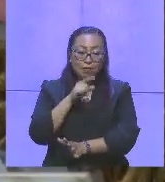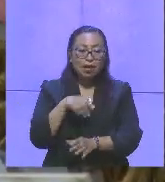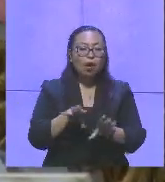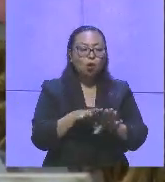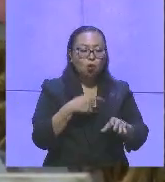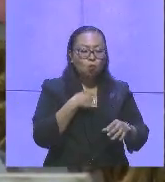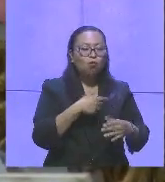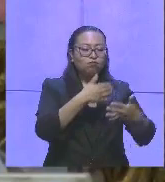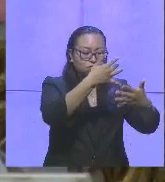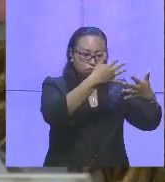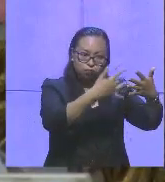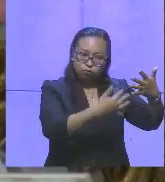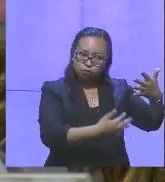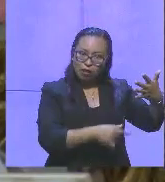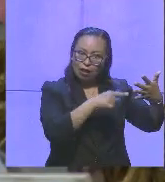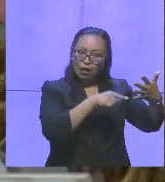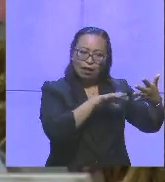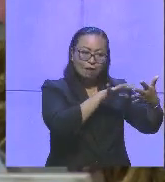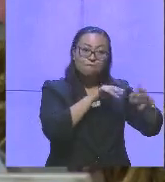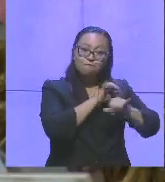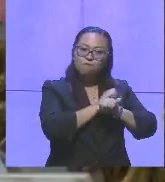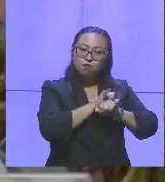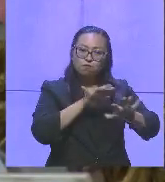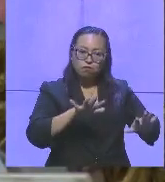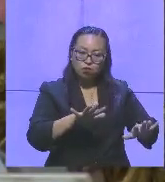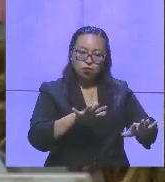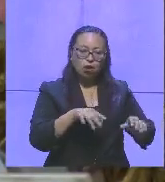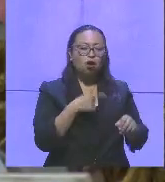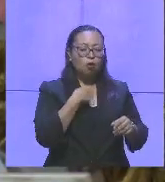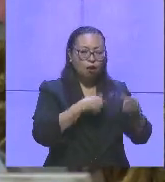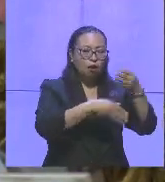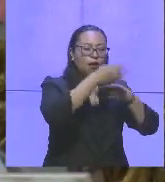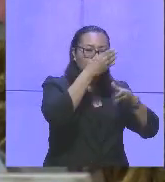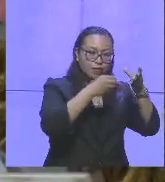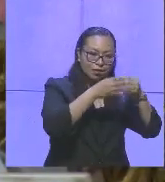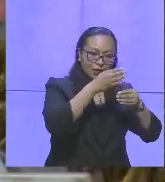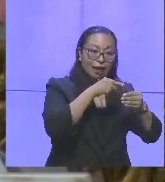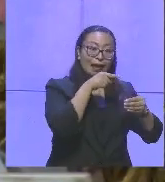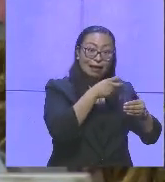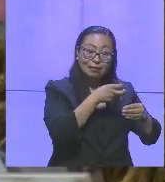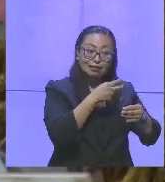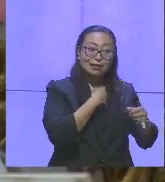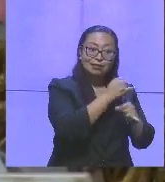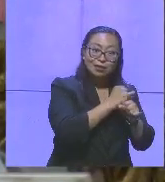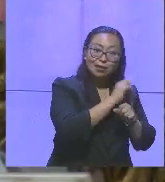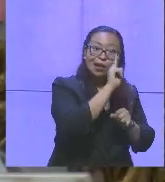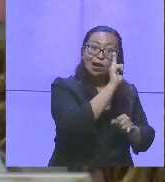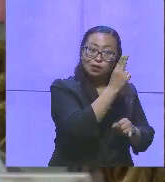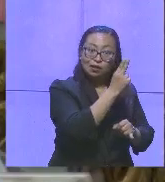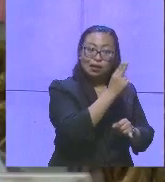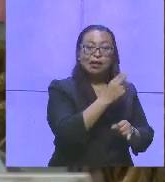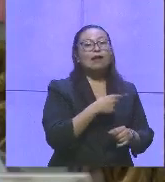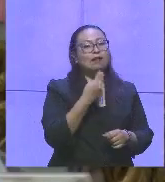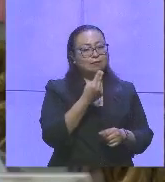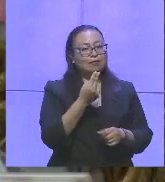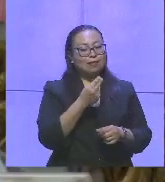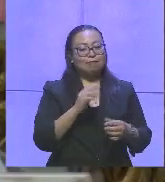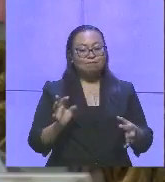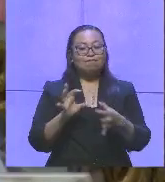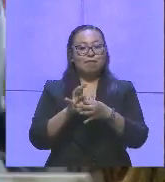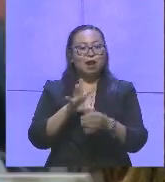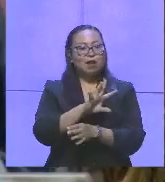llevar hacia un sentido, pero la mirada que nos puede dar la academia es sumamente